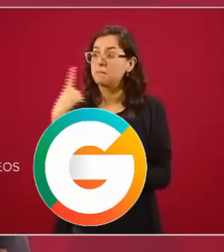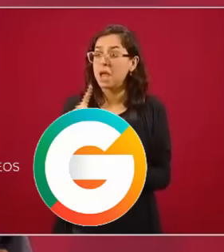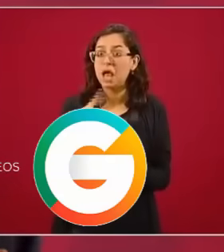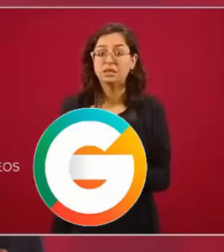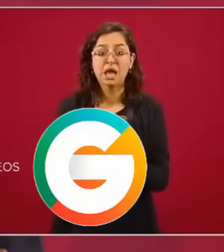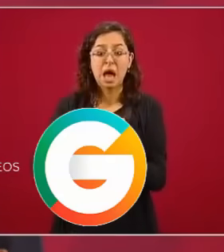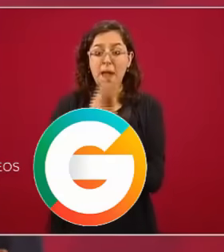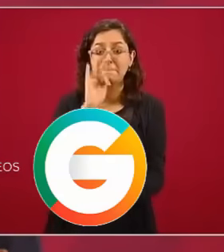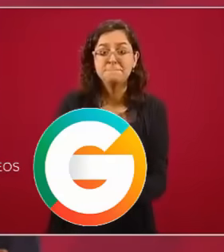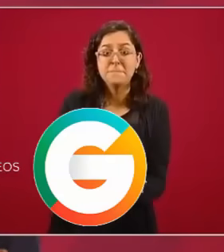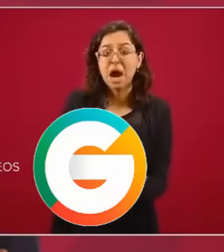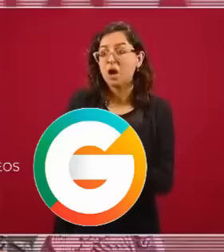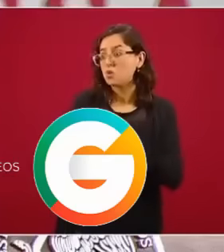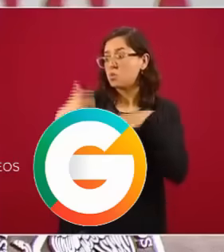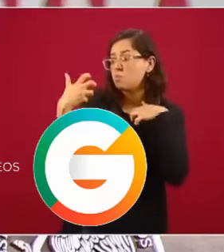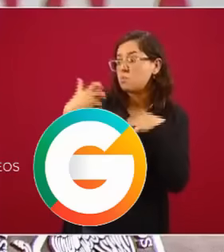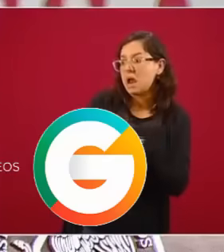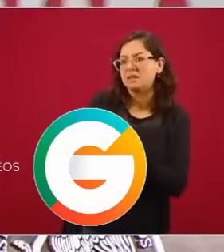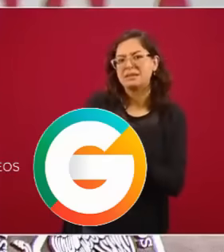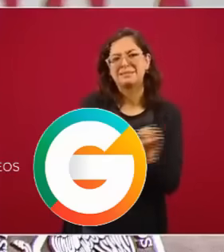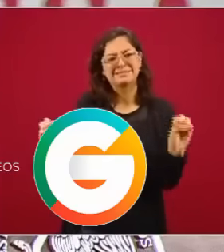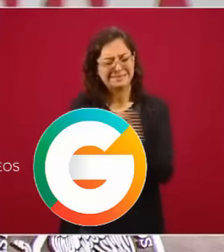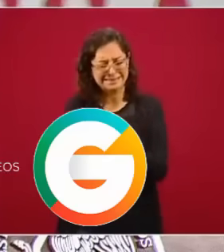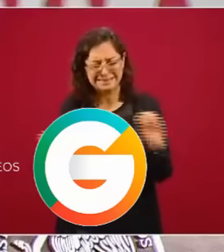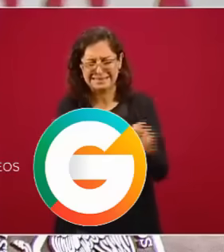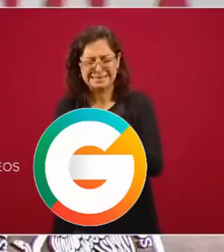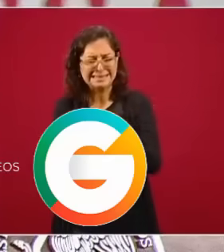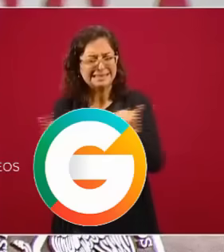ni una protesta.